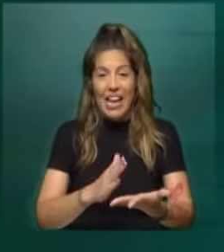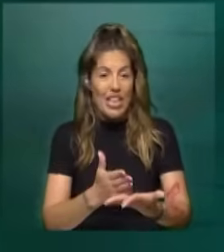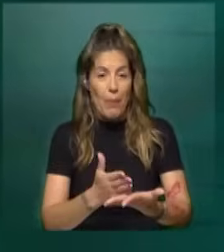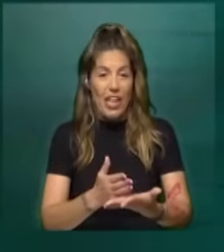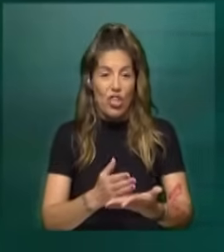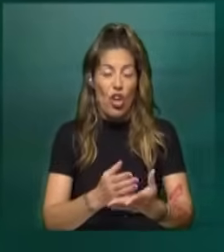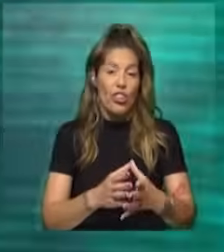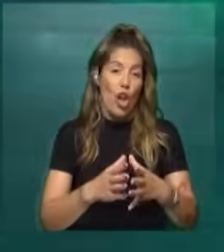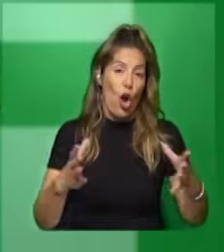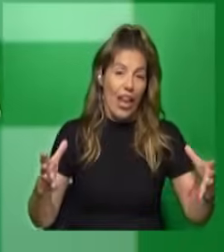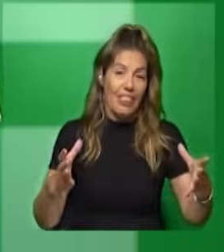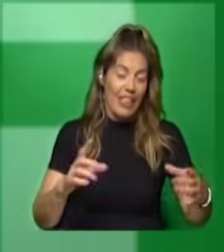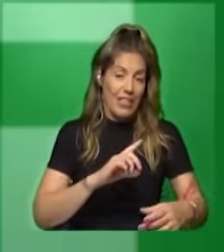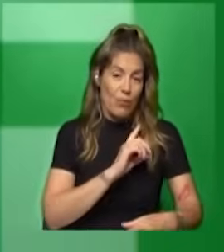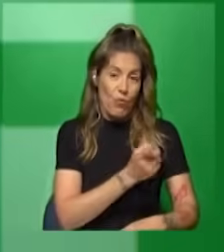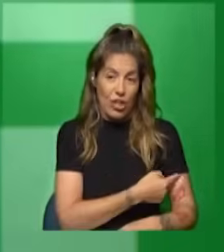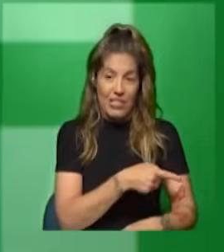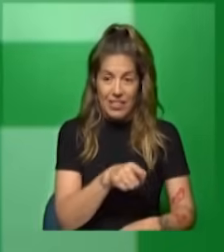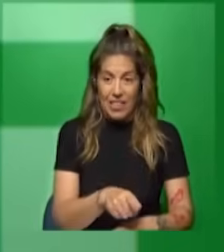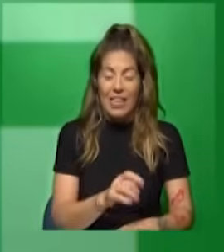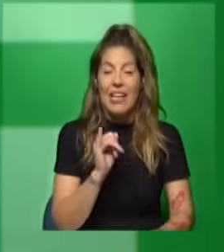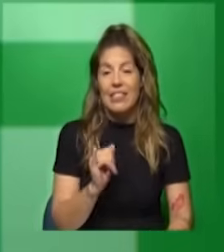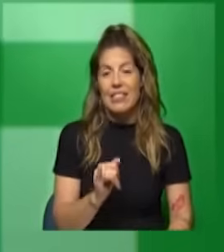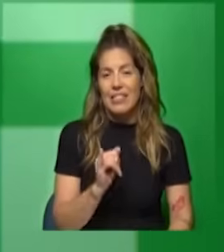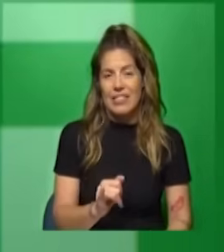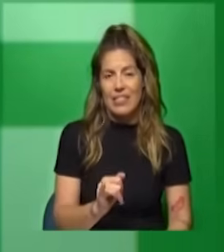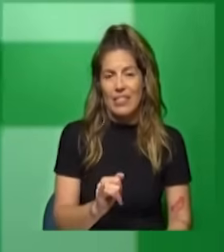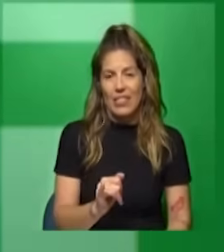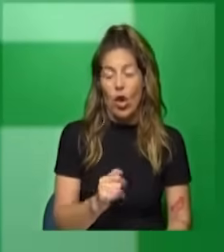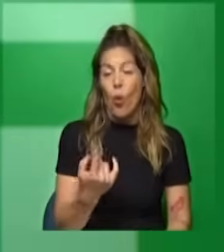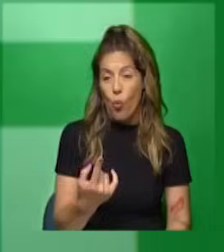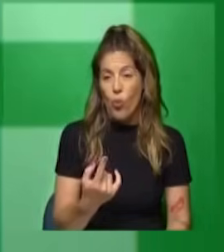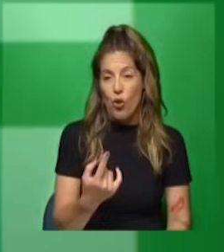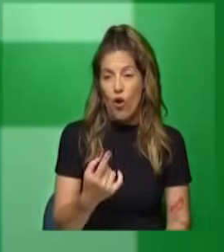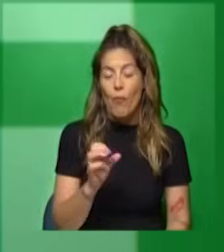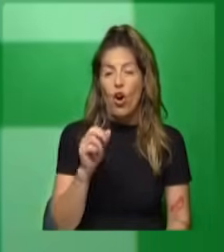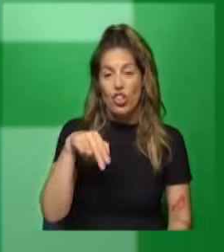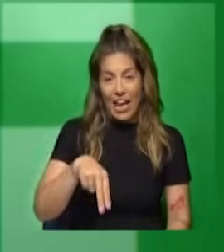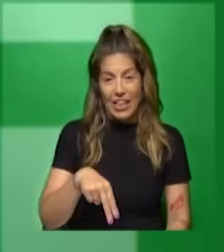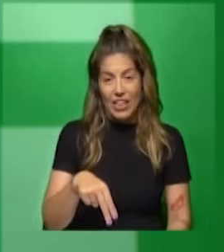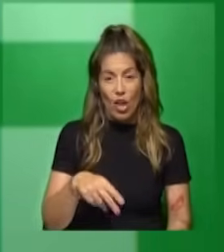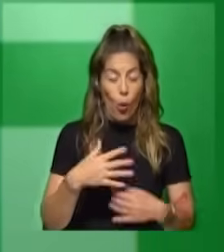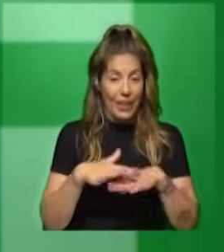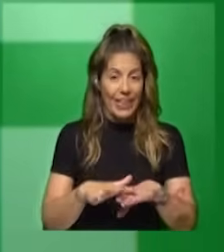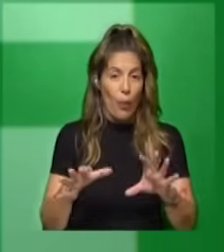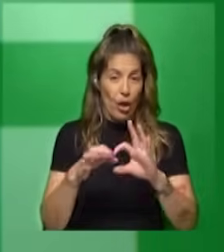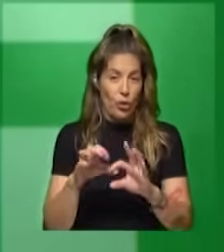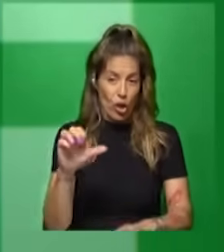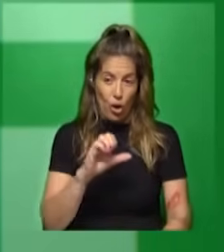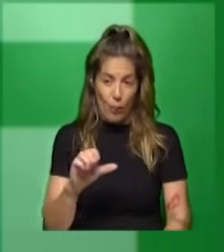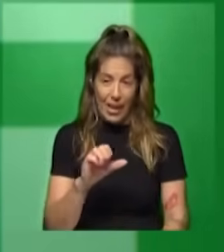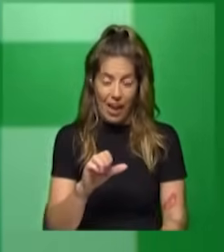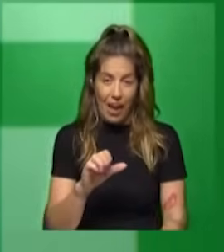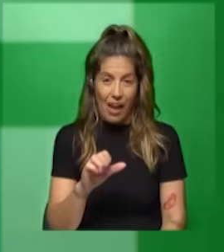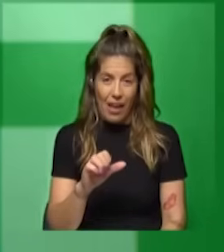lo menos las grandes tendencias, ¿no? Vimos lo que pasó, porque una buena parte fue cooptado por la OTAN o integrado por la Unión Europea, las dos